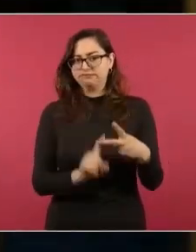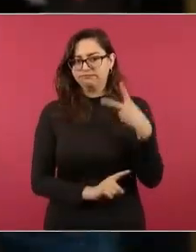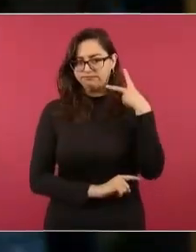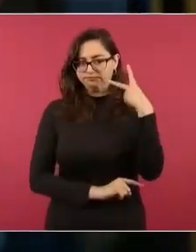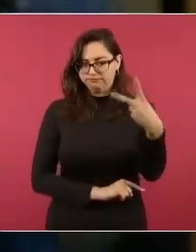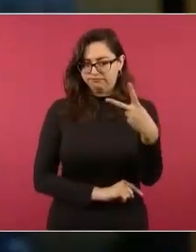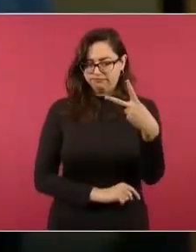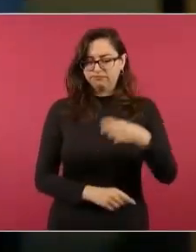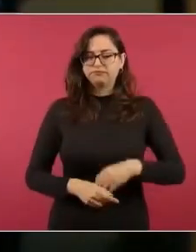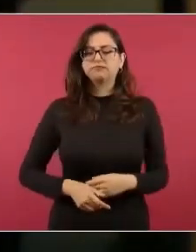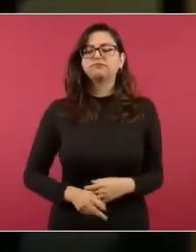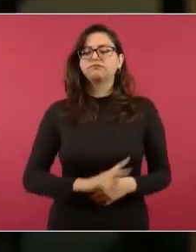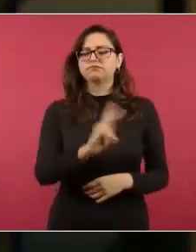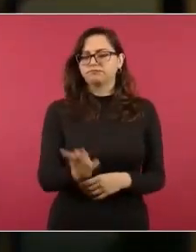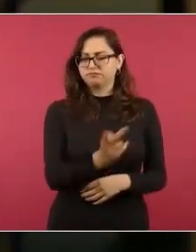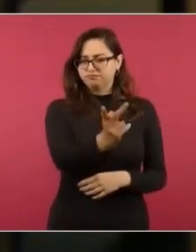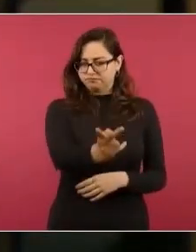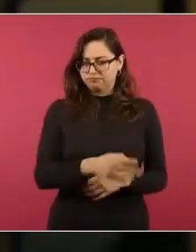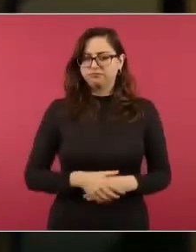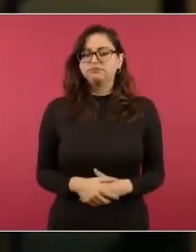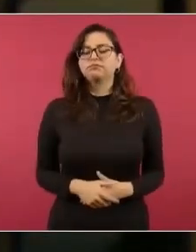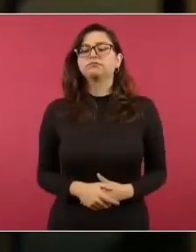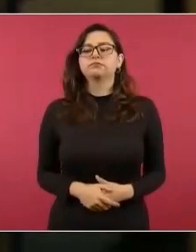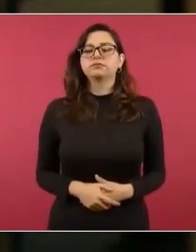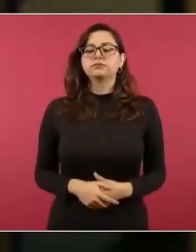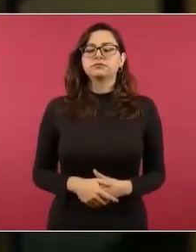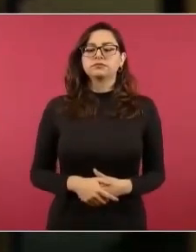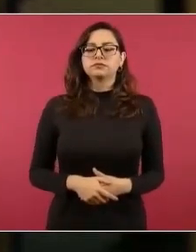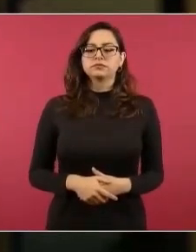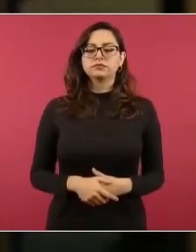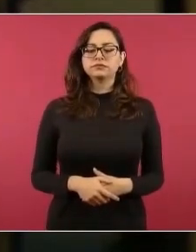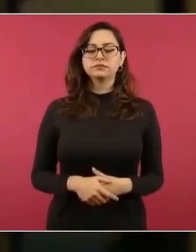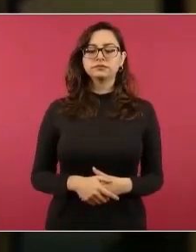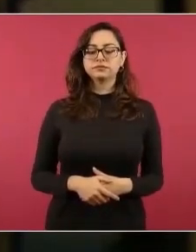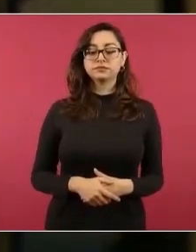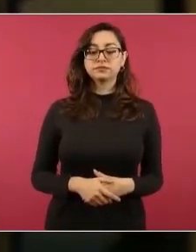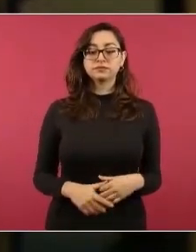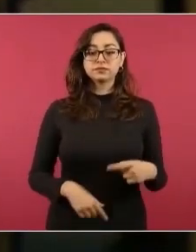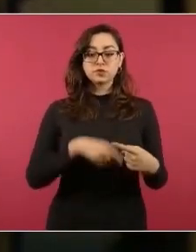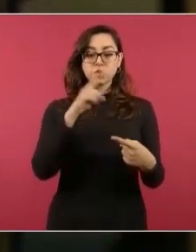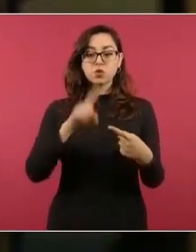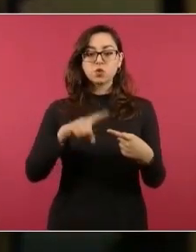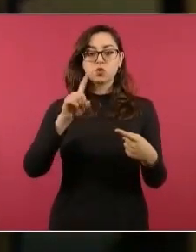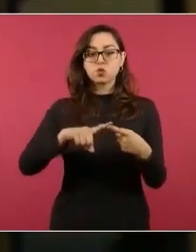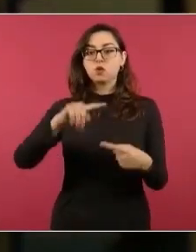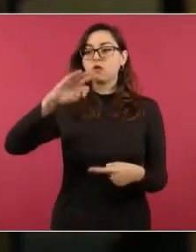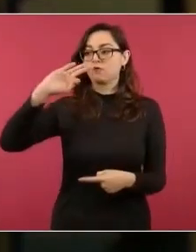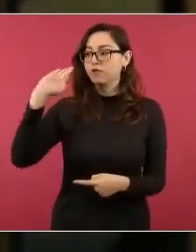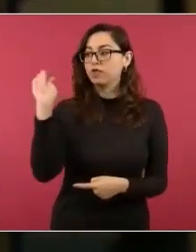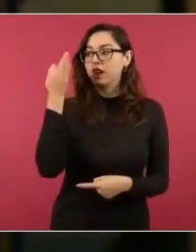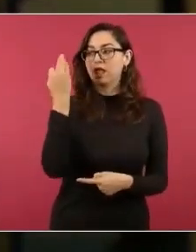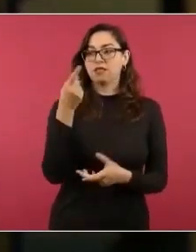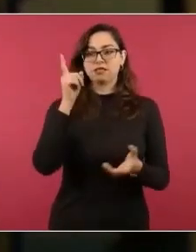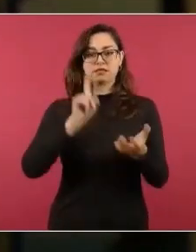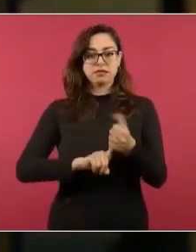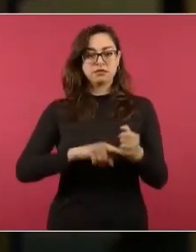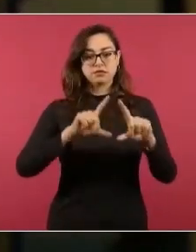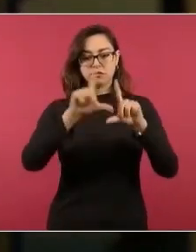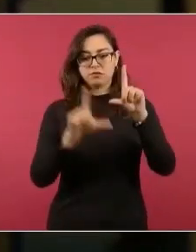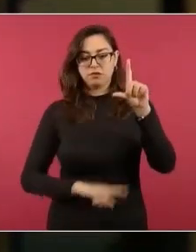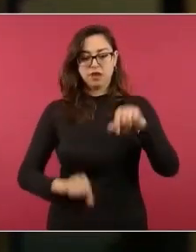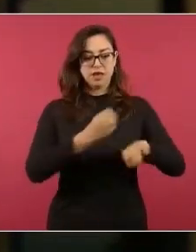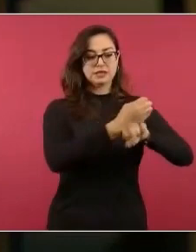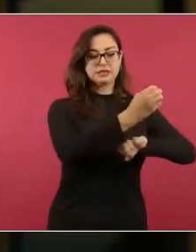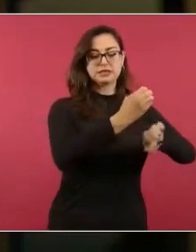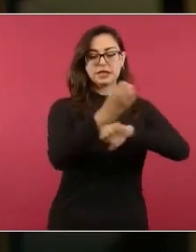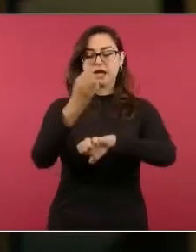pregunta. 1, las comisiones de atención de las entidades federativas, que por ley está obligada cada entidad